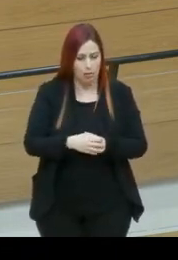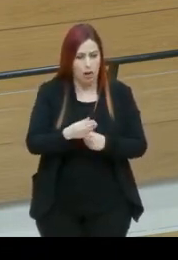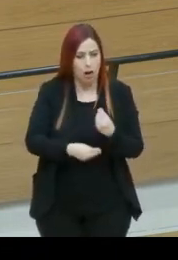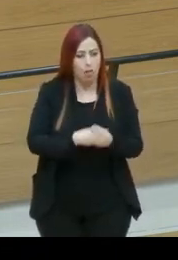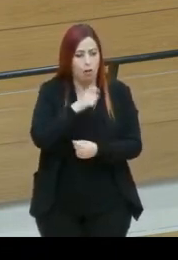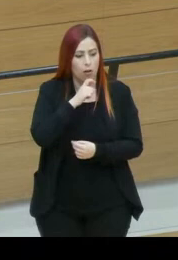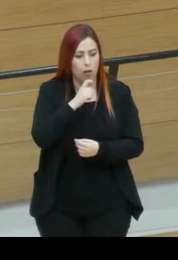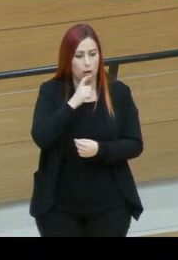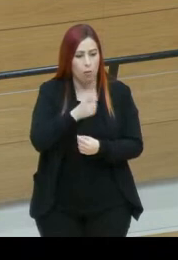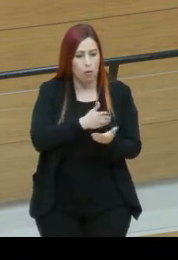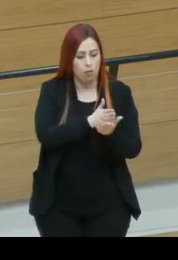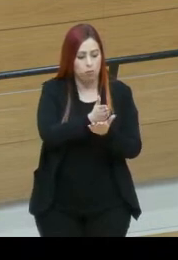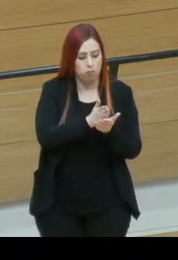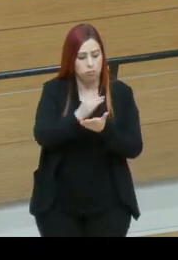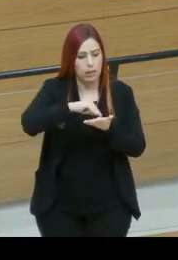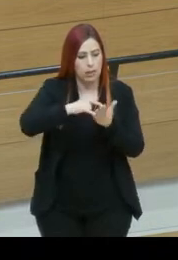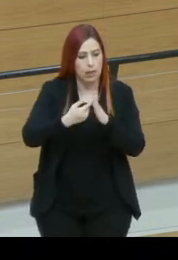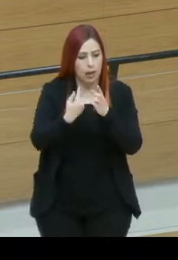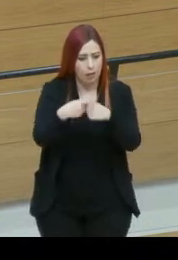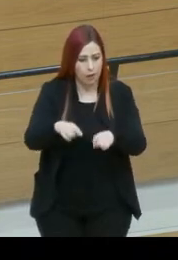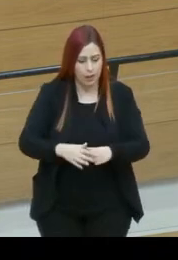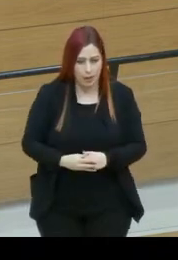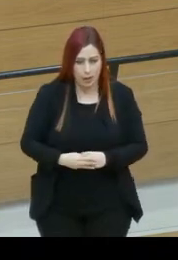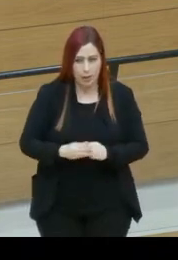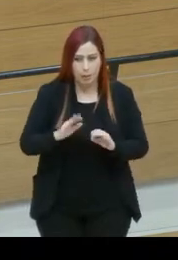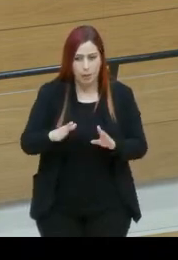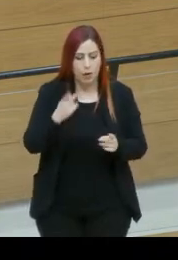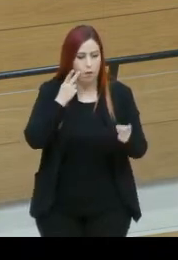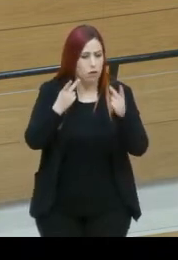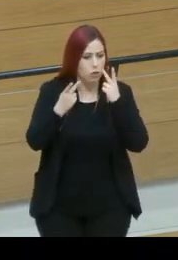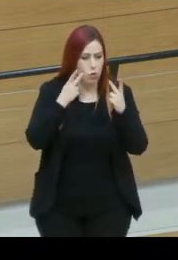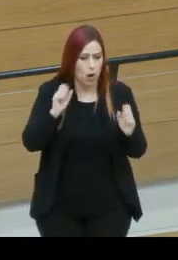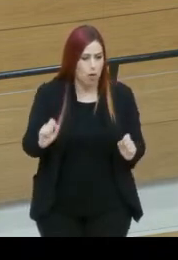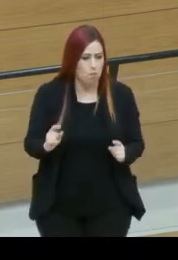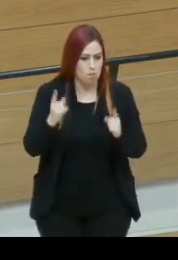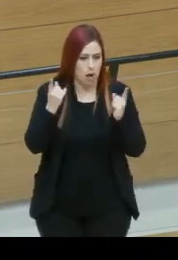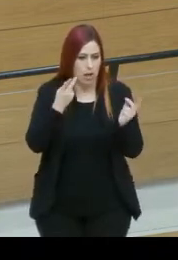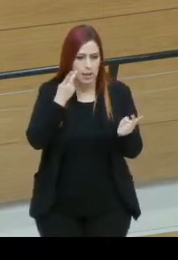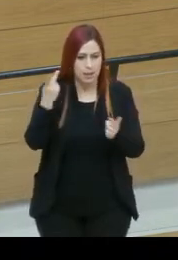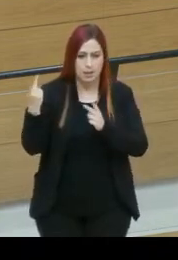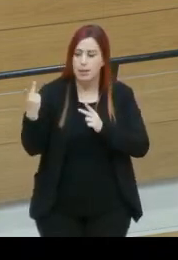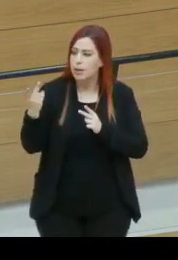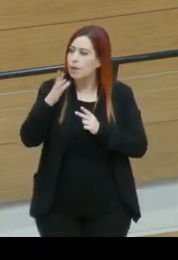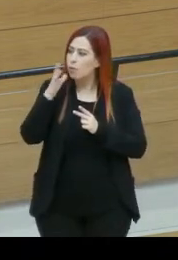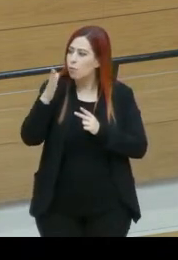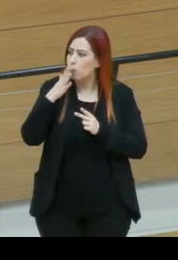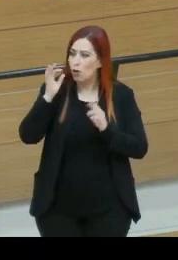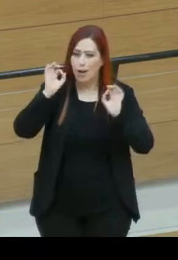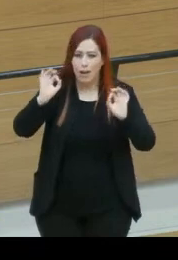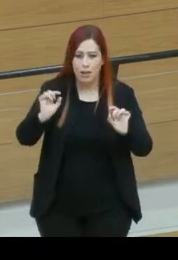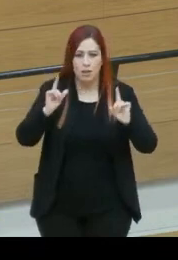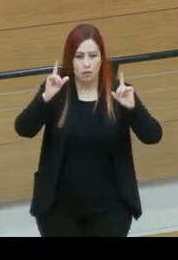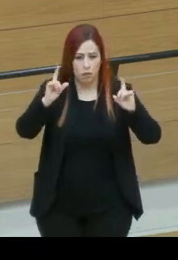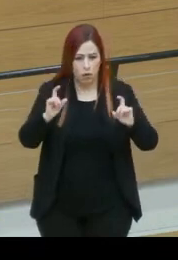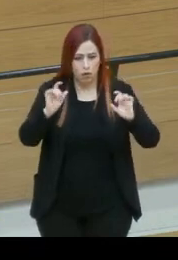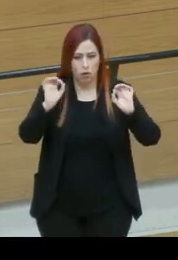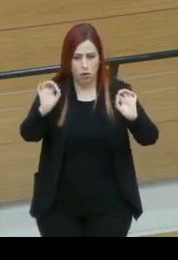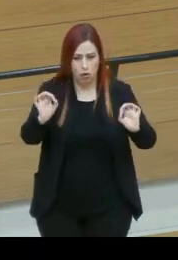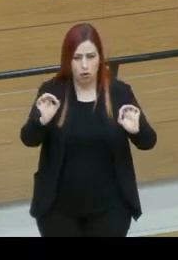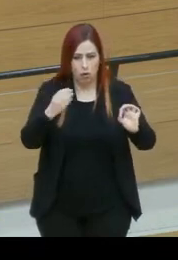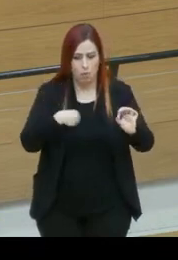vía diferentes técnicas. Pero la más visual de todas es esta, porque literalmente es una fotografía de